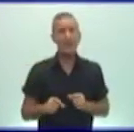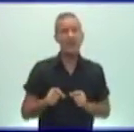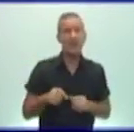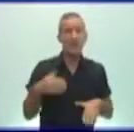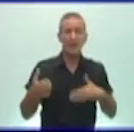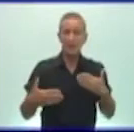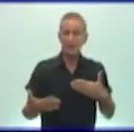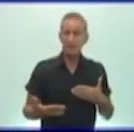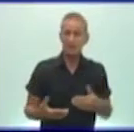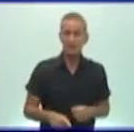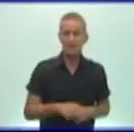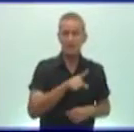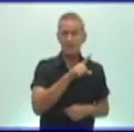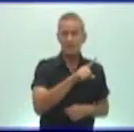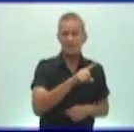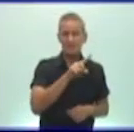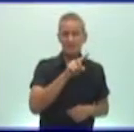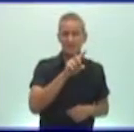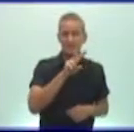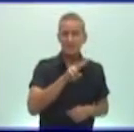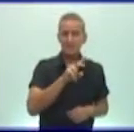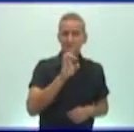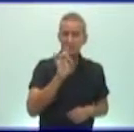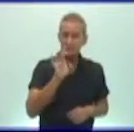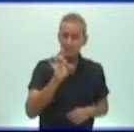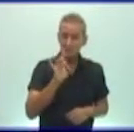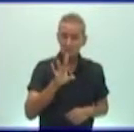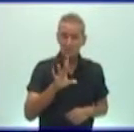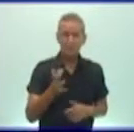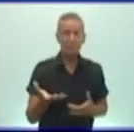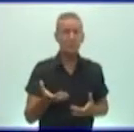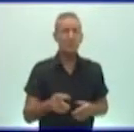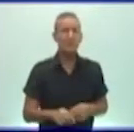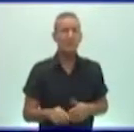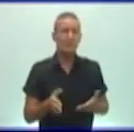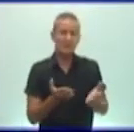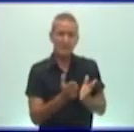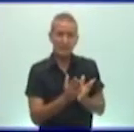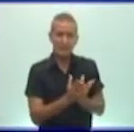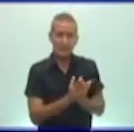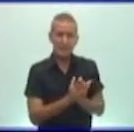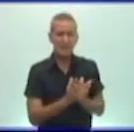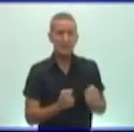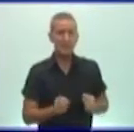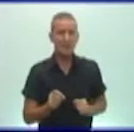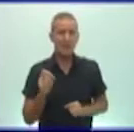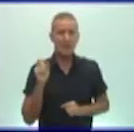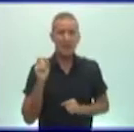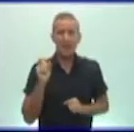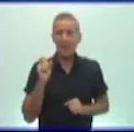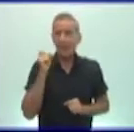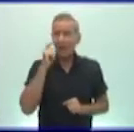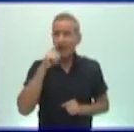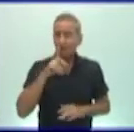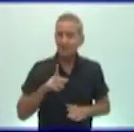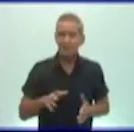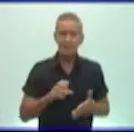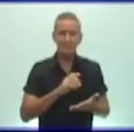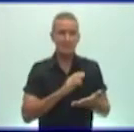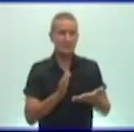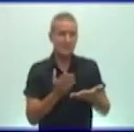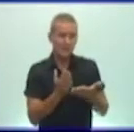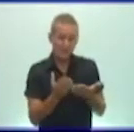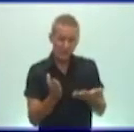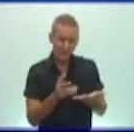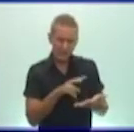página 115 del libro de texto de lectura, es decir, al final de la lectura que están trabajando.